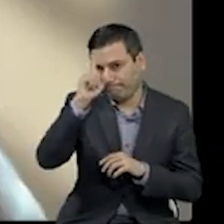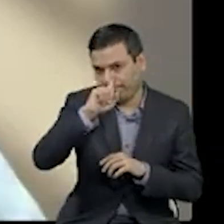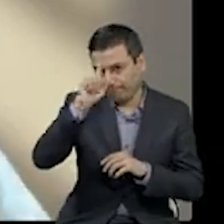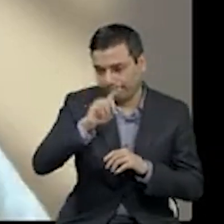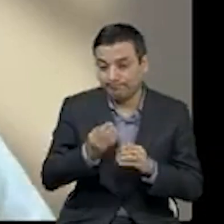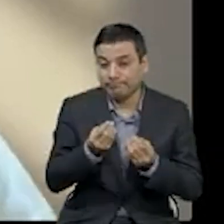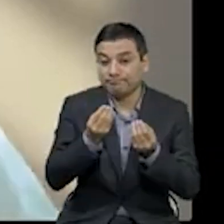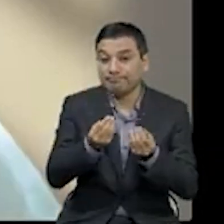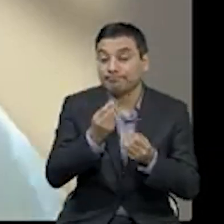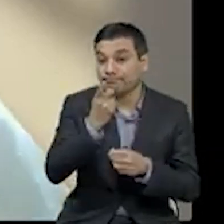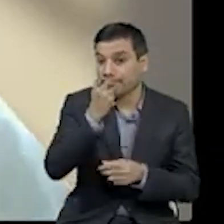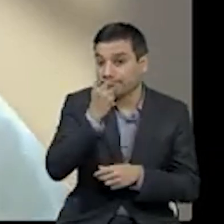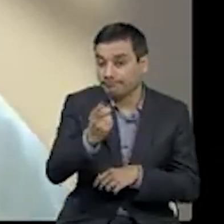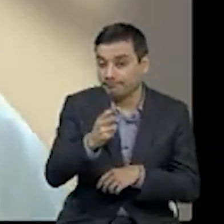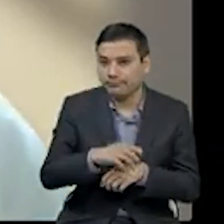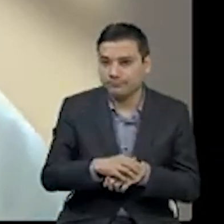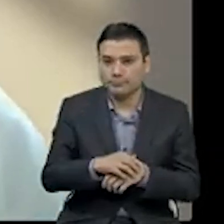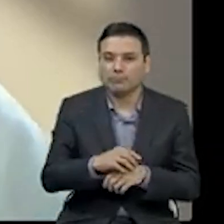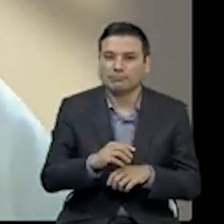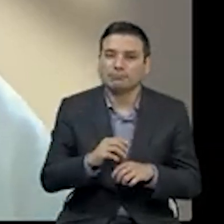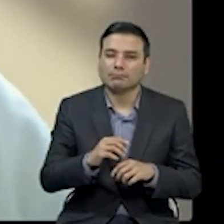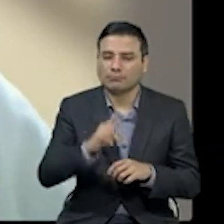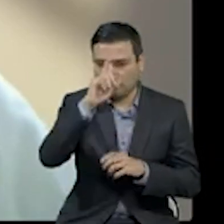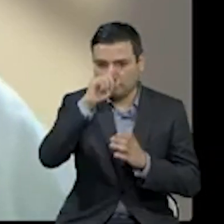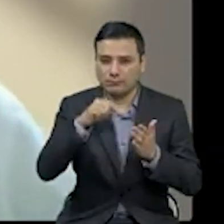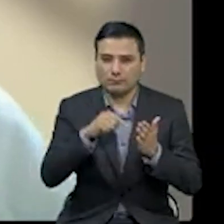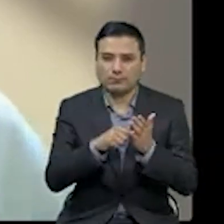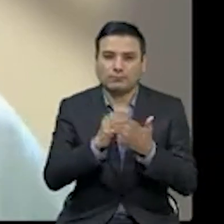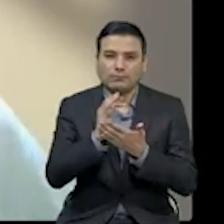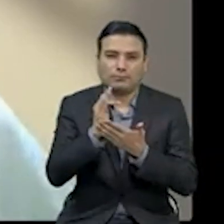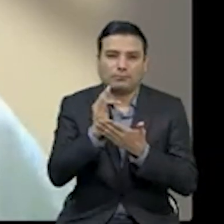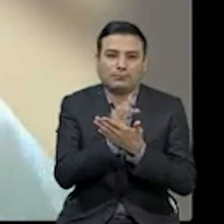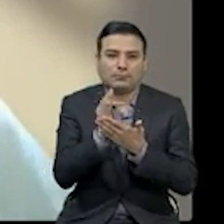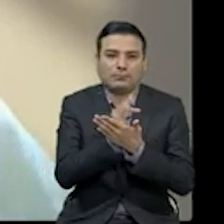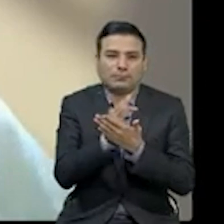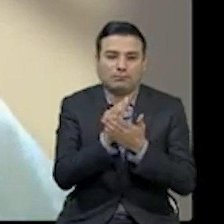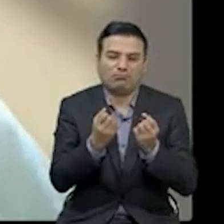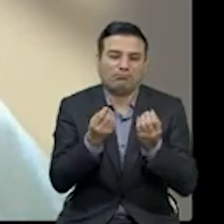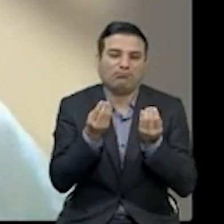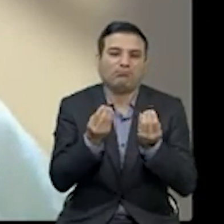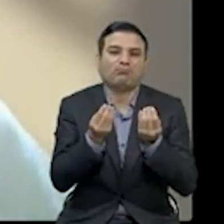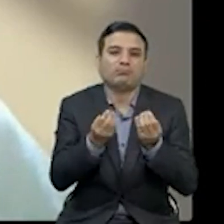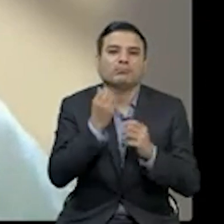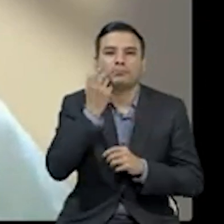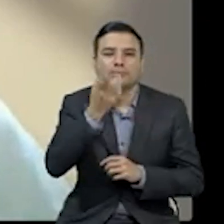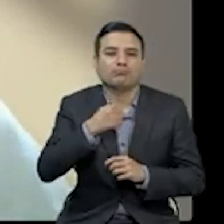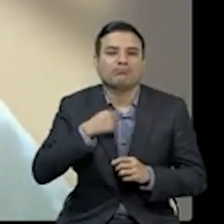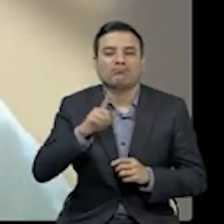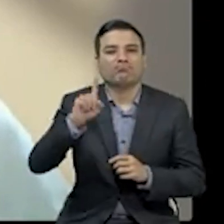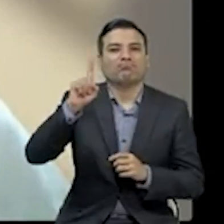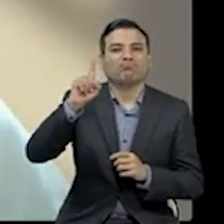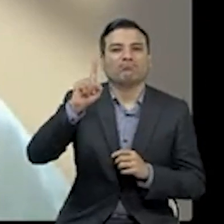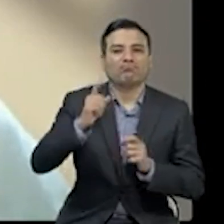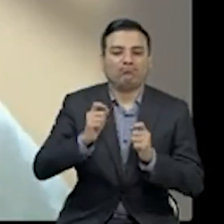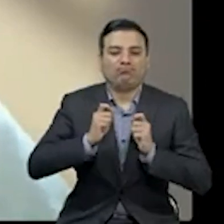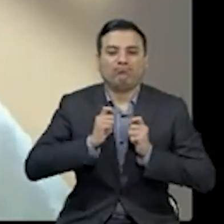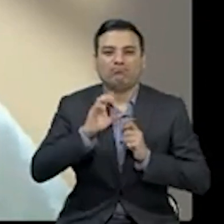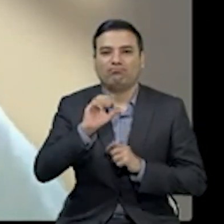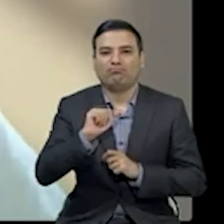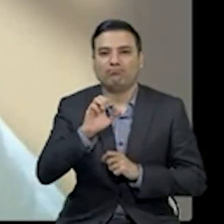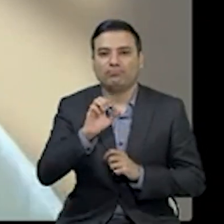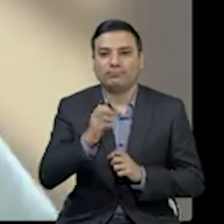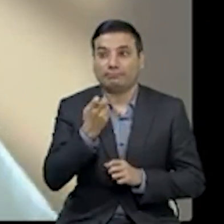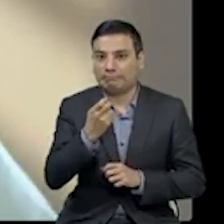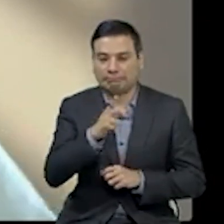de que venía una invasión de morenistas a los CAEs y que había que poner el pecho para evitar que